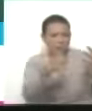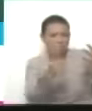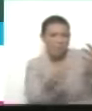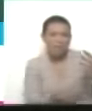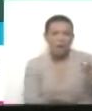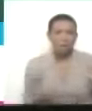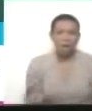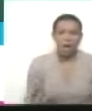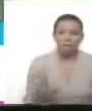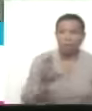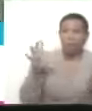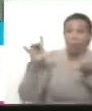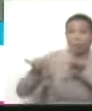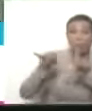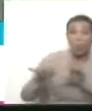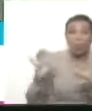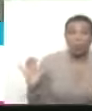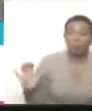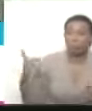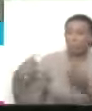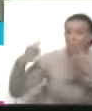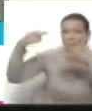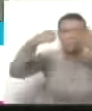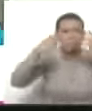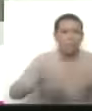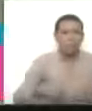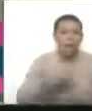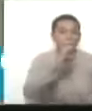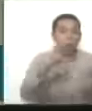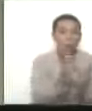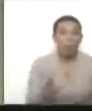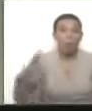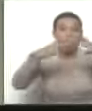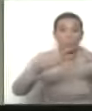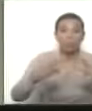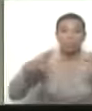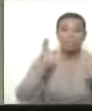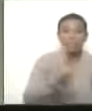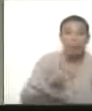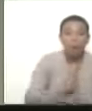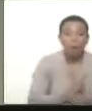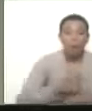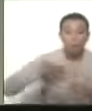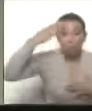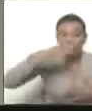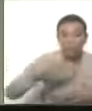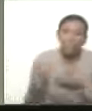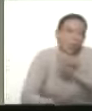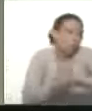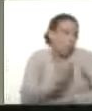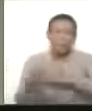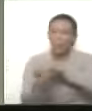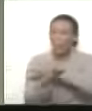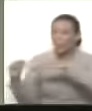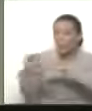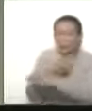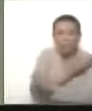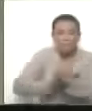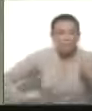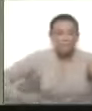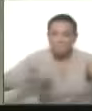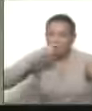y Ya estuvieran convocando a una sesión del Consejo de Seguridad de la ONU pero como lo hace un protegido